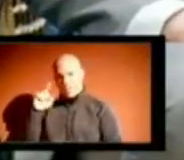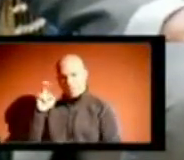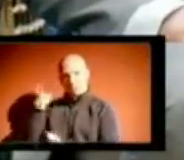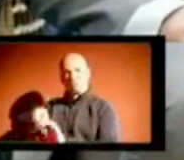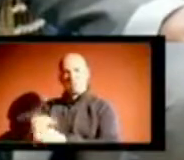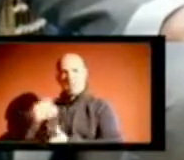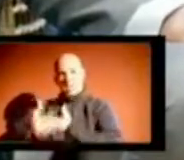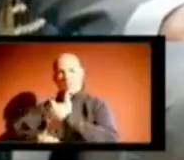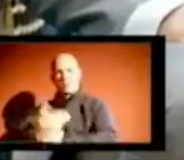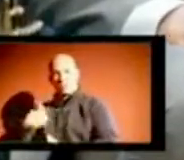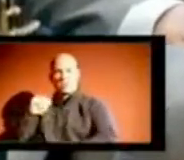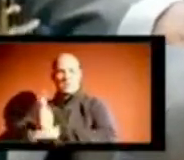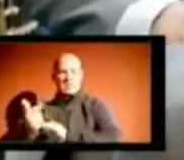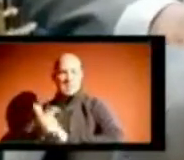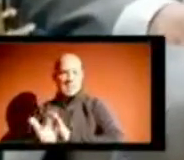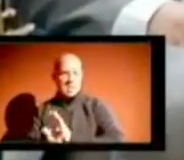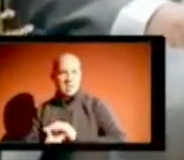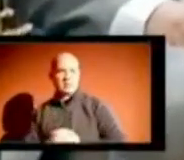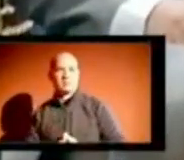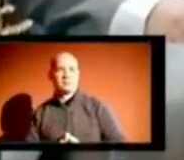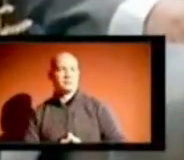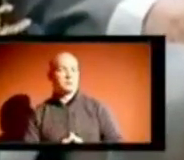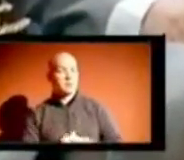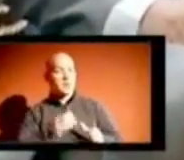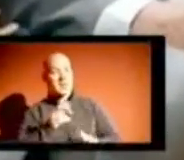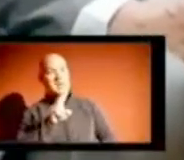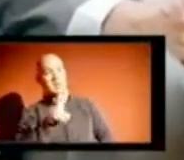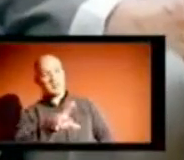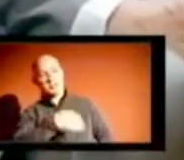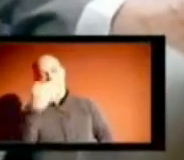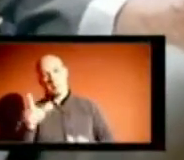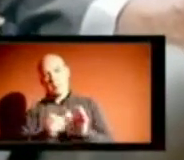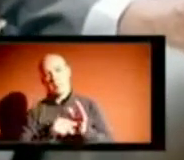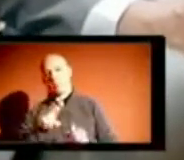legislativo. Telenoticias y luego tenemos el vocero.